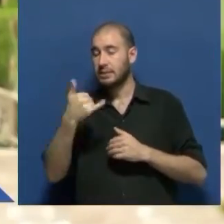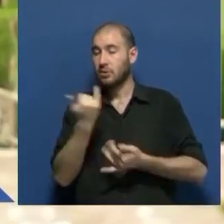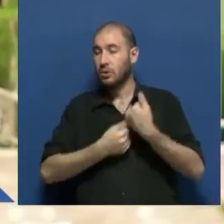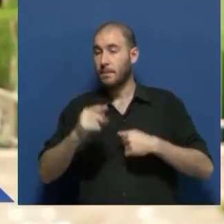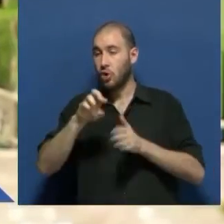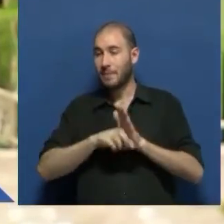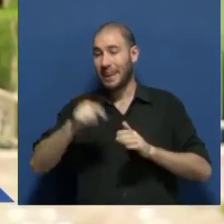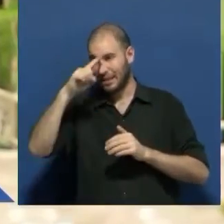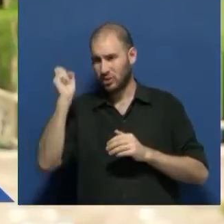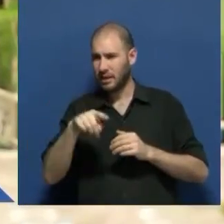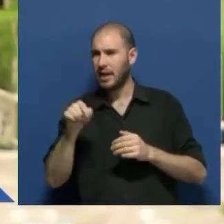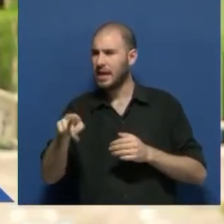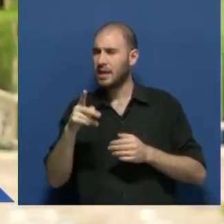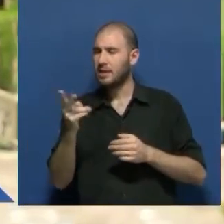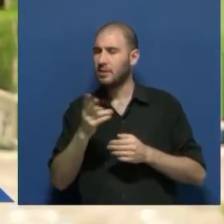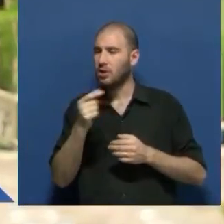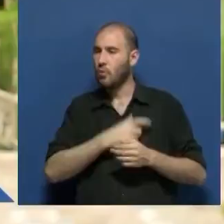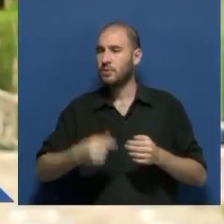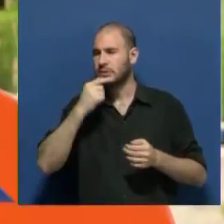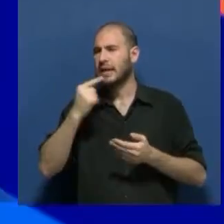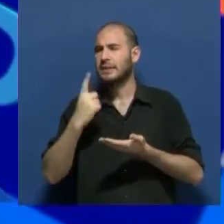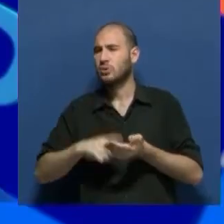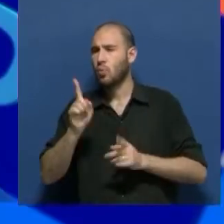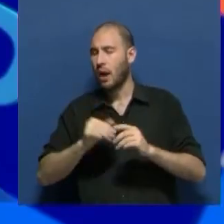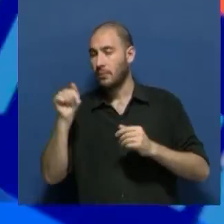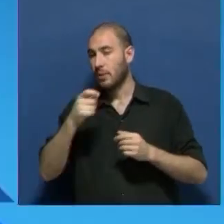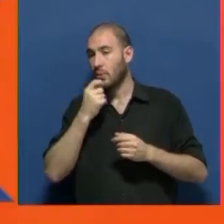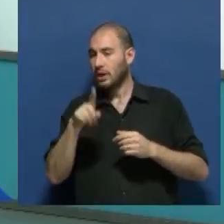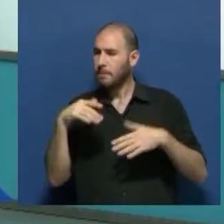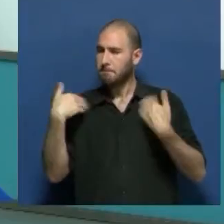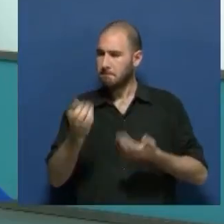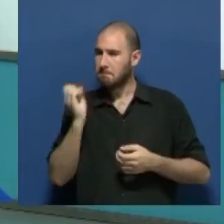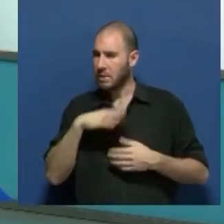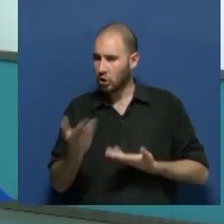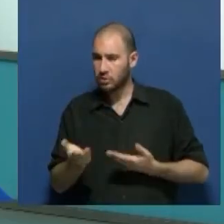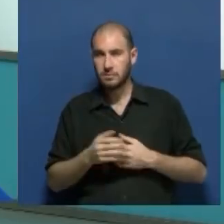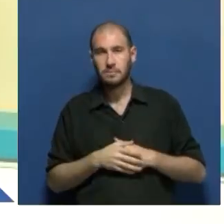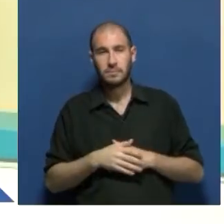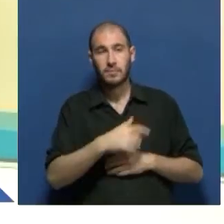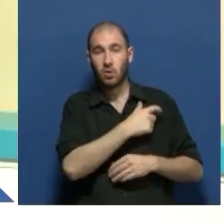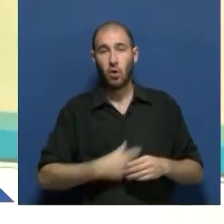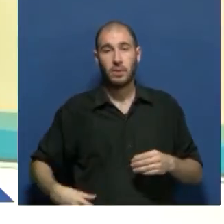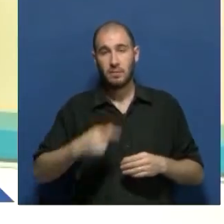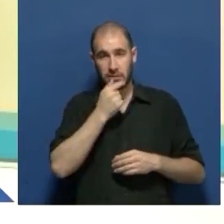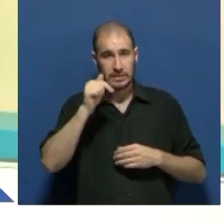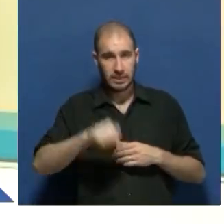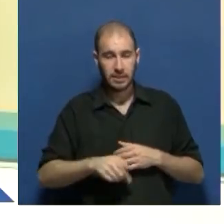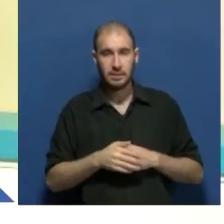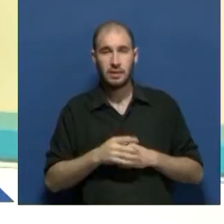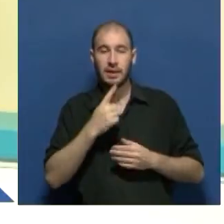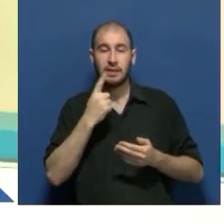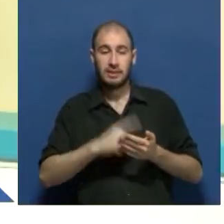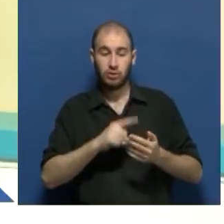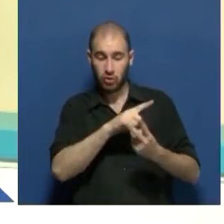programa que es nacional. ¿Qué medidas puede tomar el gobierno de Mendoza para evitar o para mejorar en esta materia? Bueno, el gobierno de Mendoza puede tomar